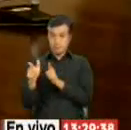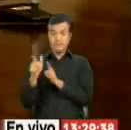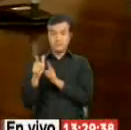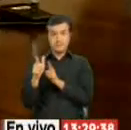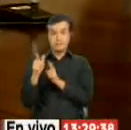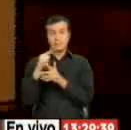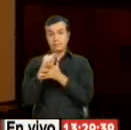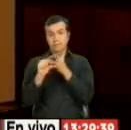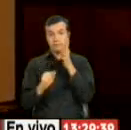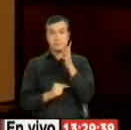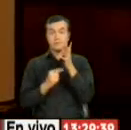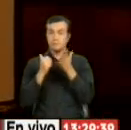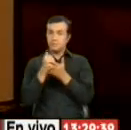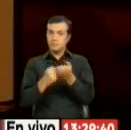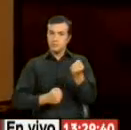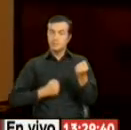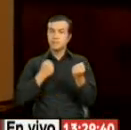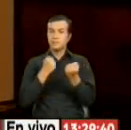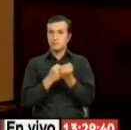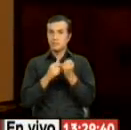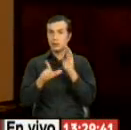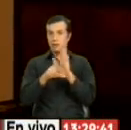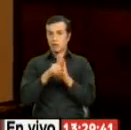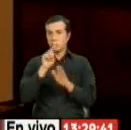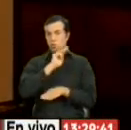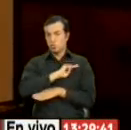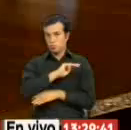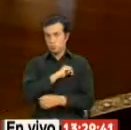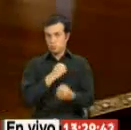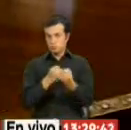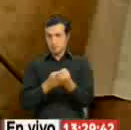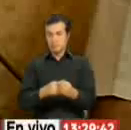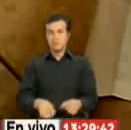otros puntos de beneficios de esta ley municipal